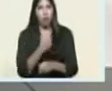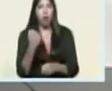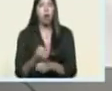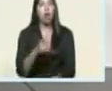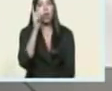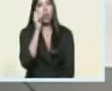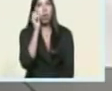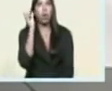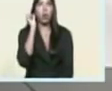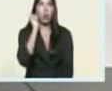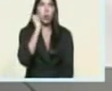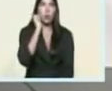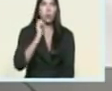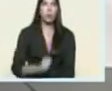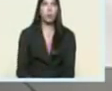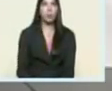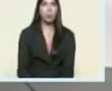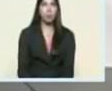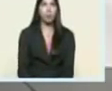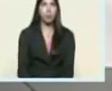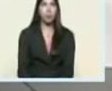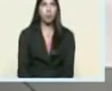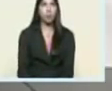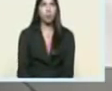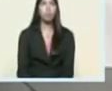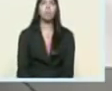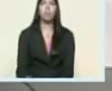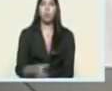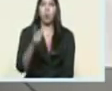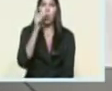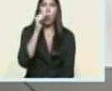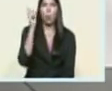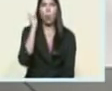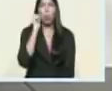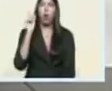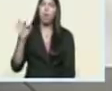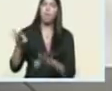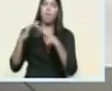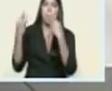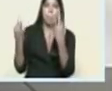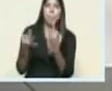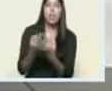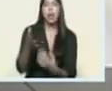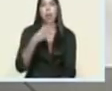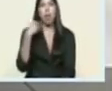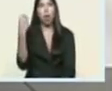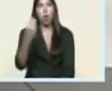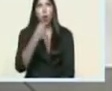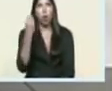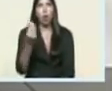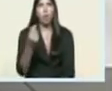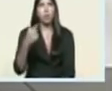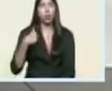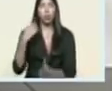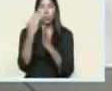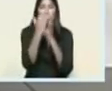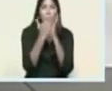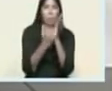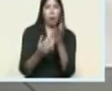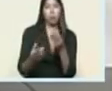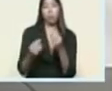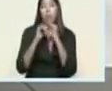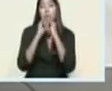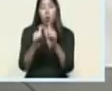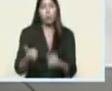de la trabajadora, de la mujer y del hombre jefe de hogar, de la familia, del joven. Aquí tengo, bueno, importantes